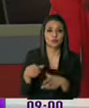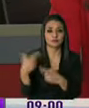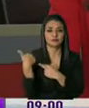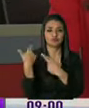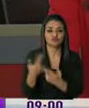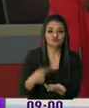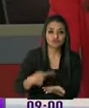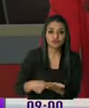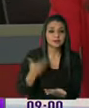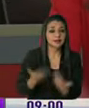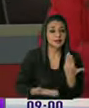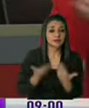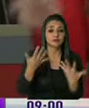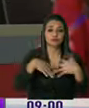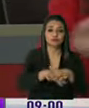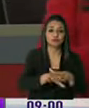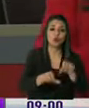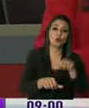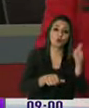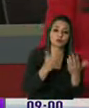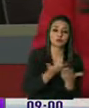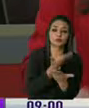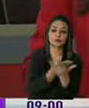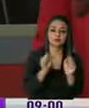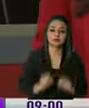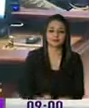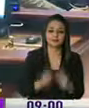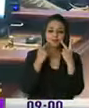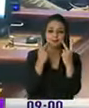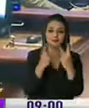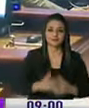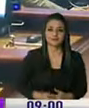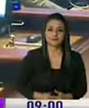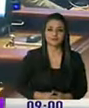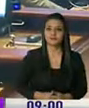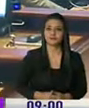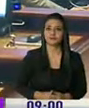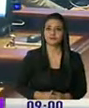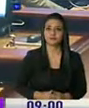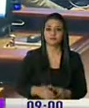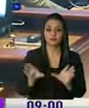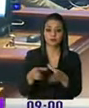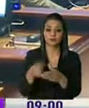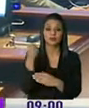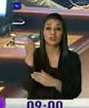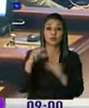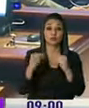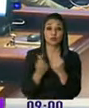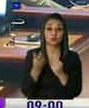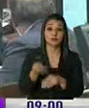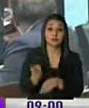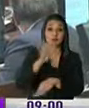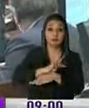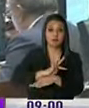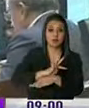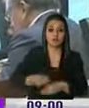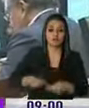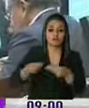de su estudio y posible fusión con otras propuestas. Vamos a ver. En la Comisión de Derechos Colectivos de la Asamblea Nacional